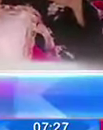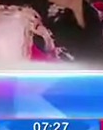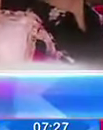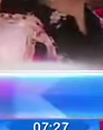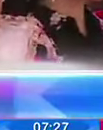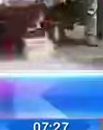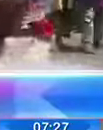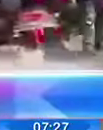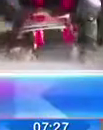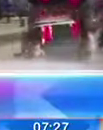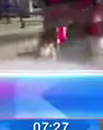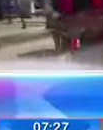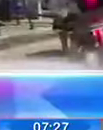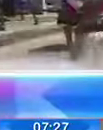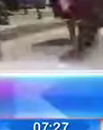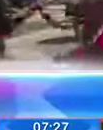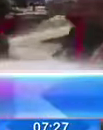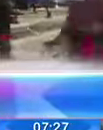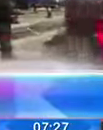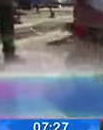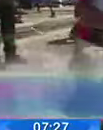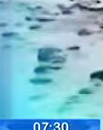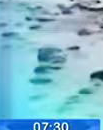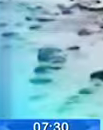Todos los detalles al regresar del corte.